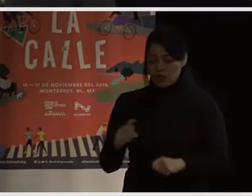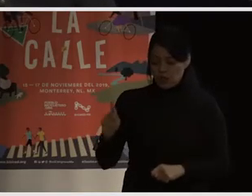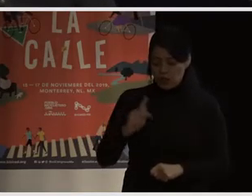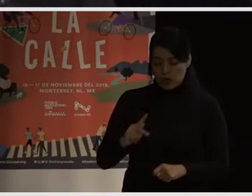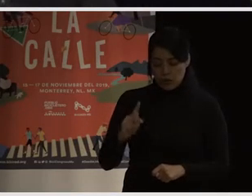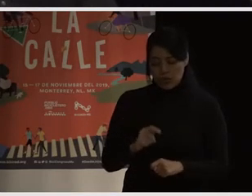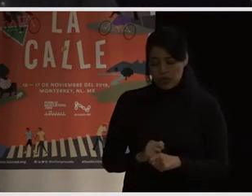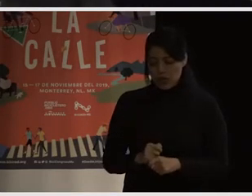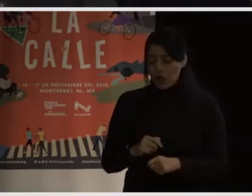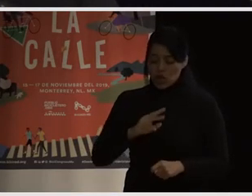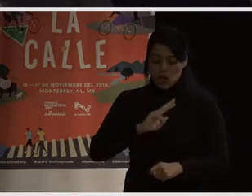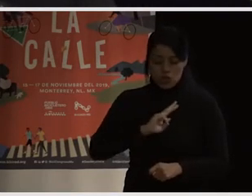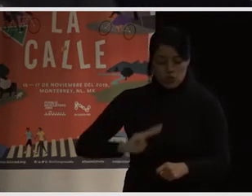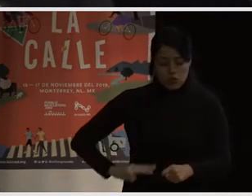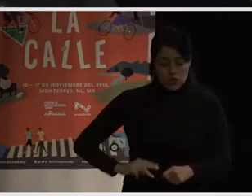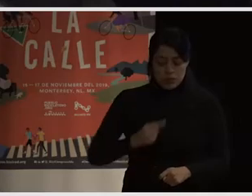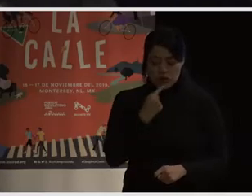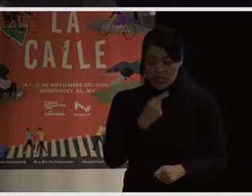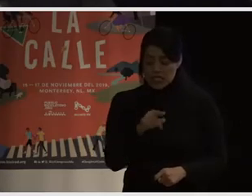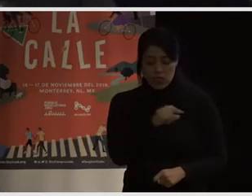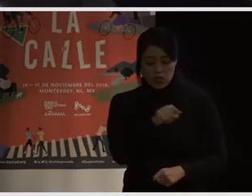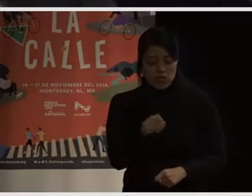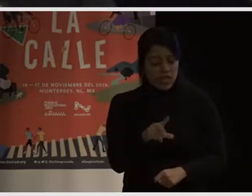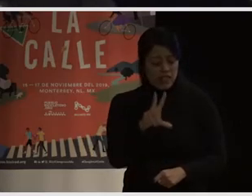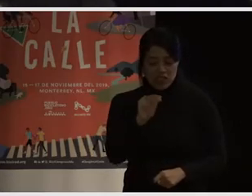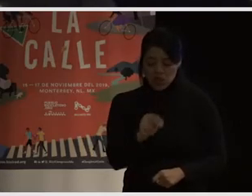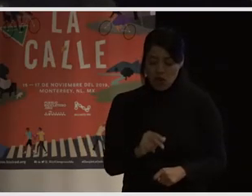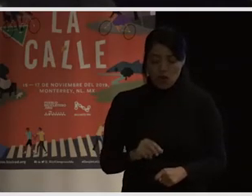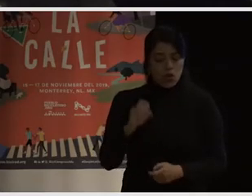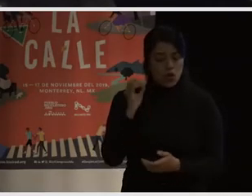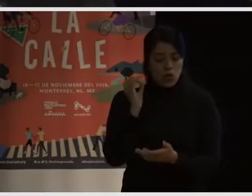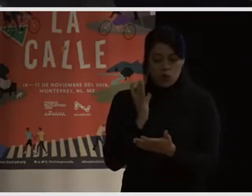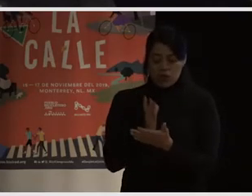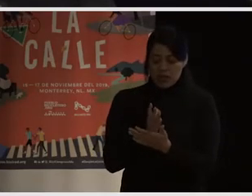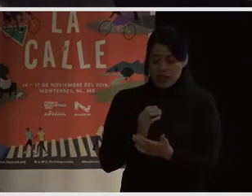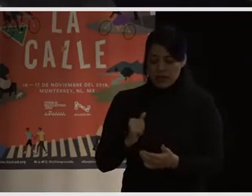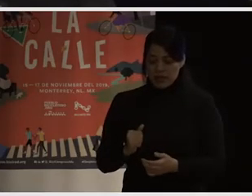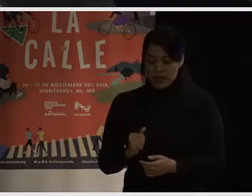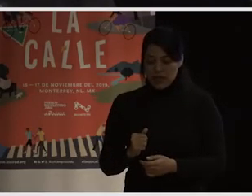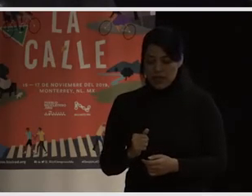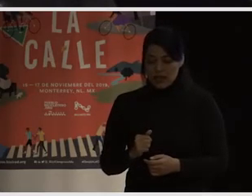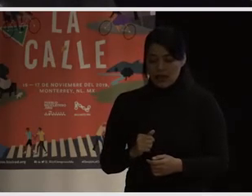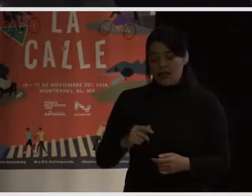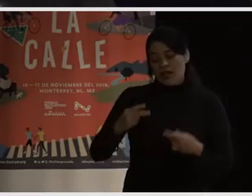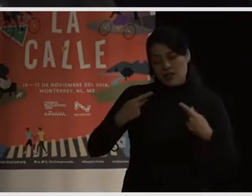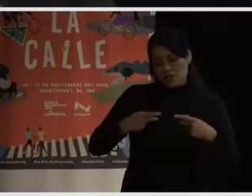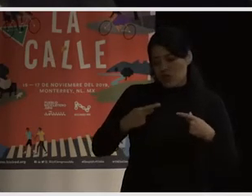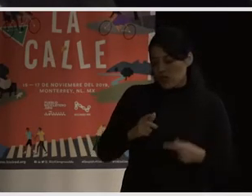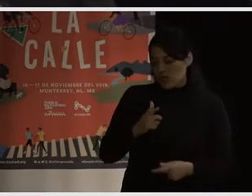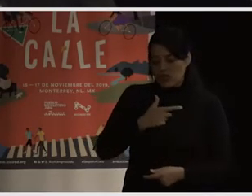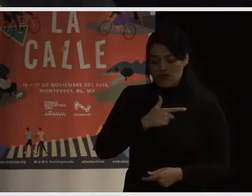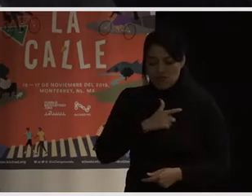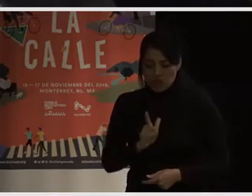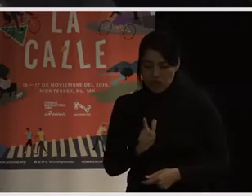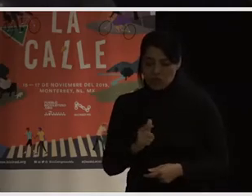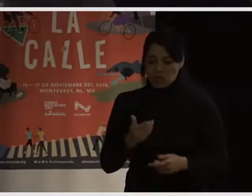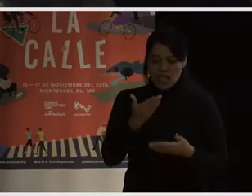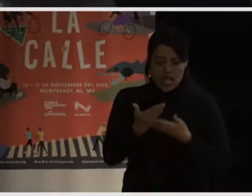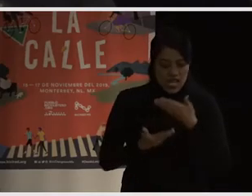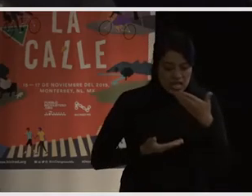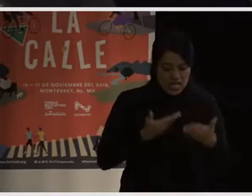municipios no tenemos ingerencia que en realidad sólo nos toca recibir el primer golpe de que la ciudadanía está inconforme por los servicios